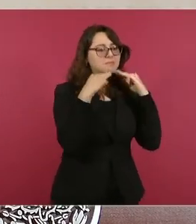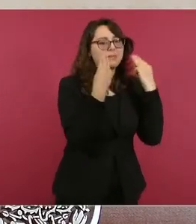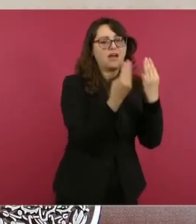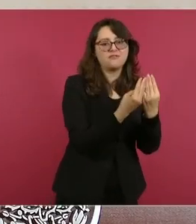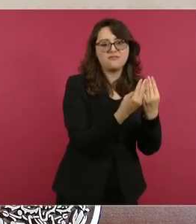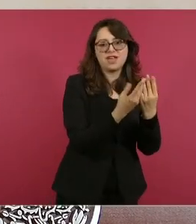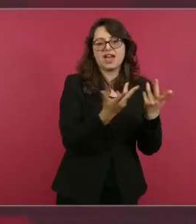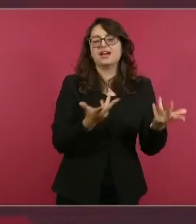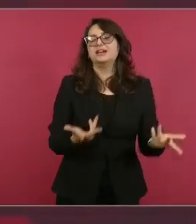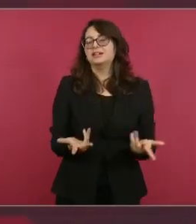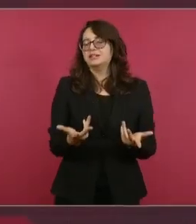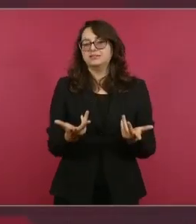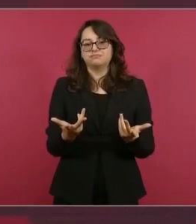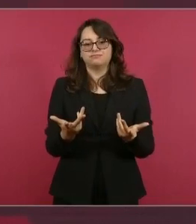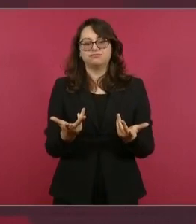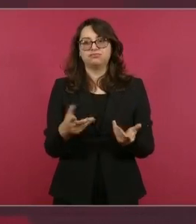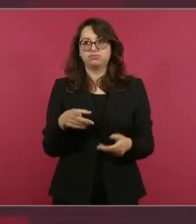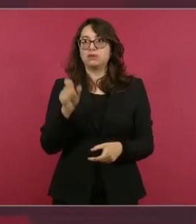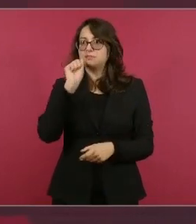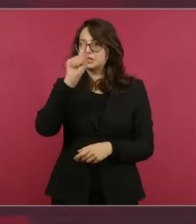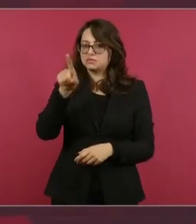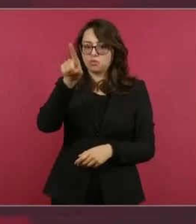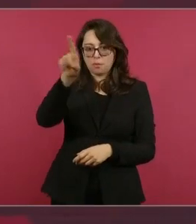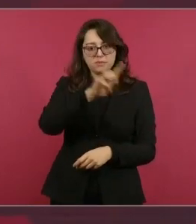un día vamos a ver aquí